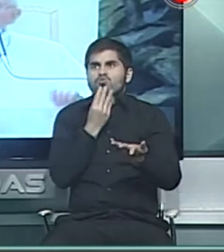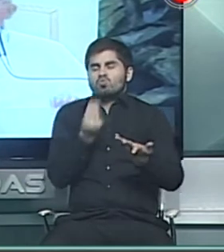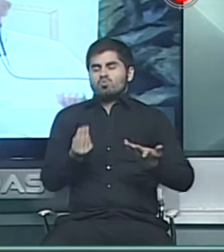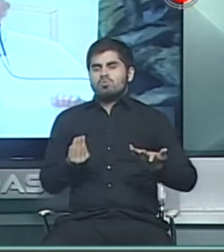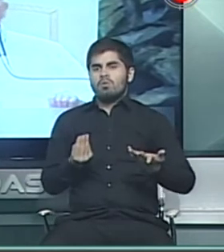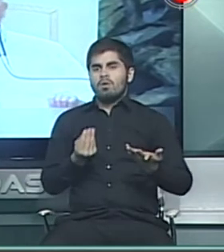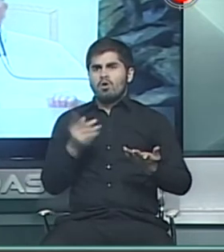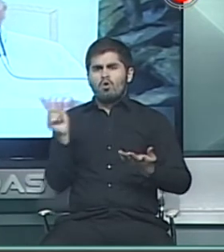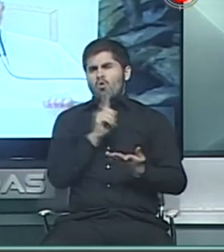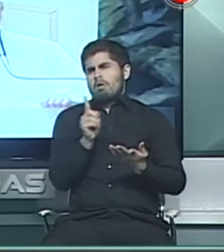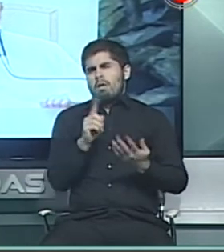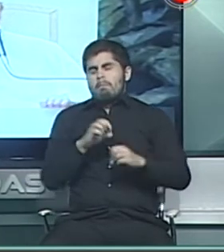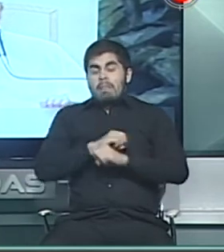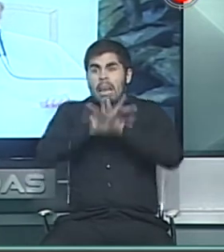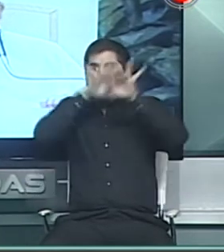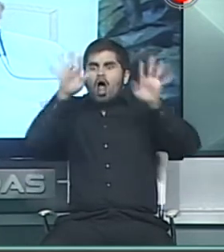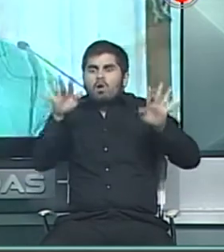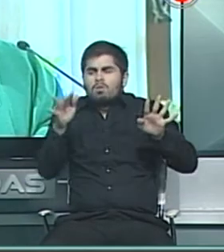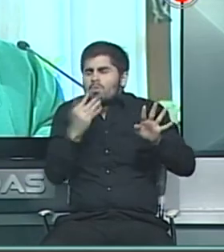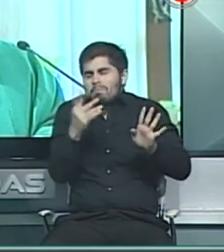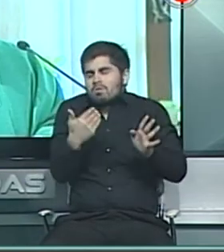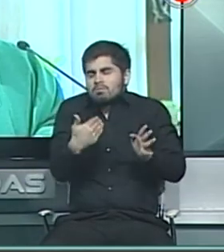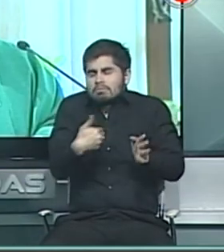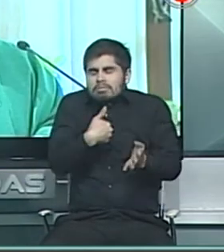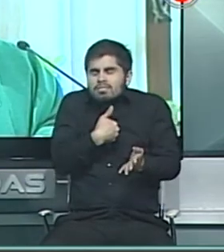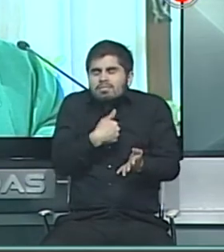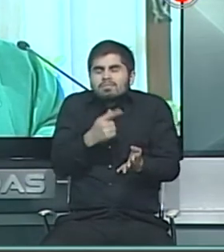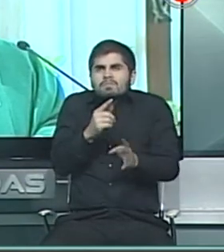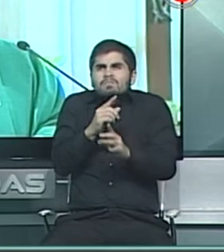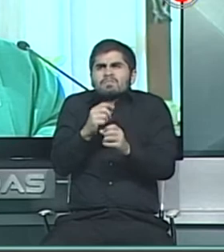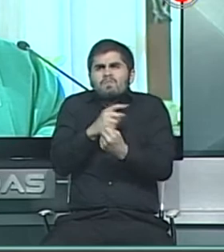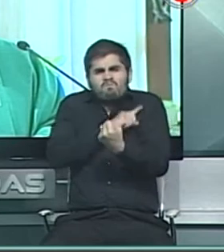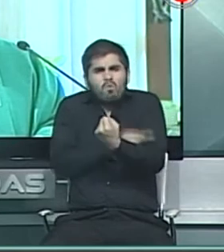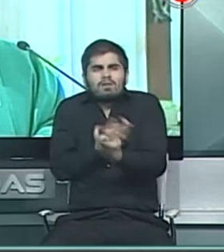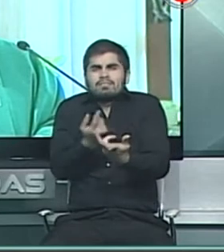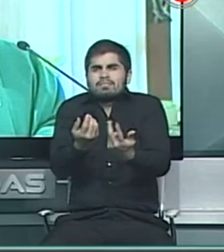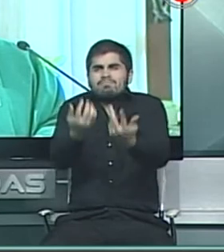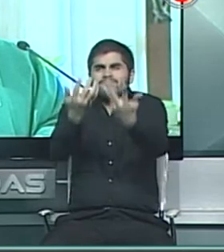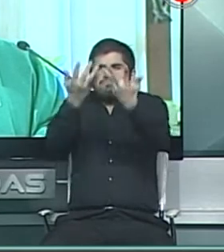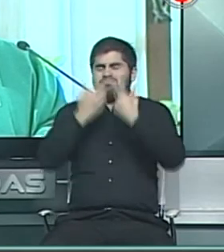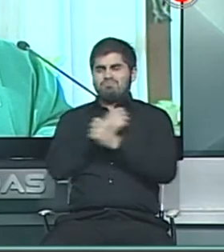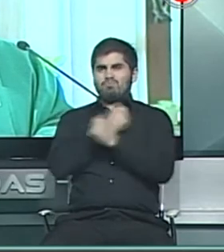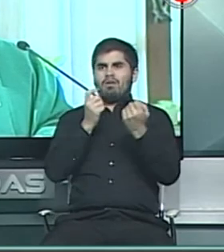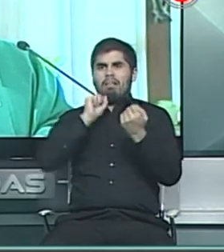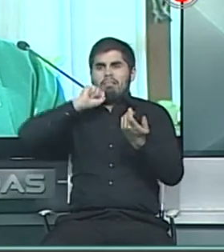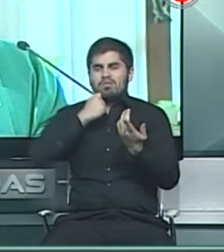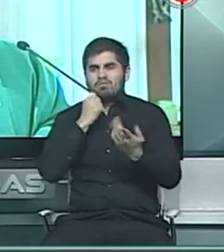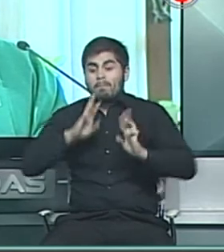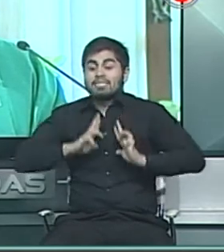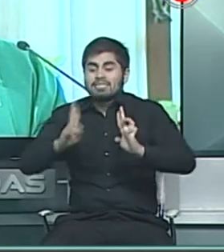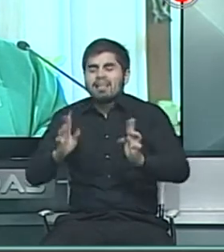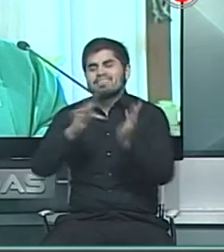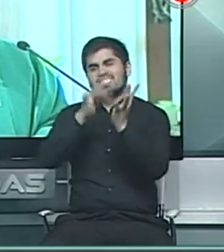si es así el milagro, pero por lo menos sentir esa presencia, ¿verdad?, del representante, esa fuerza del representante de Cristo,